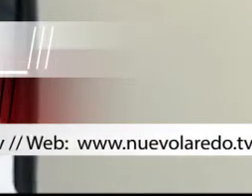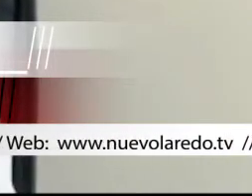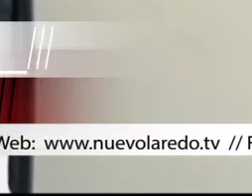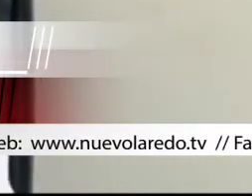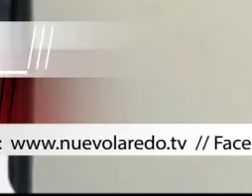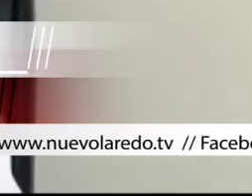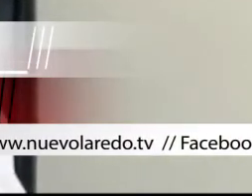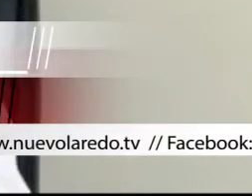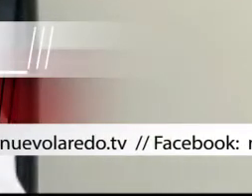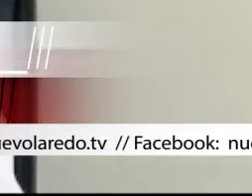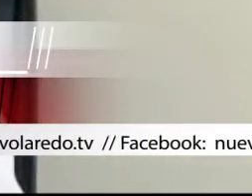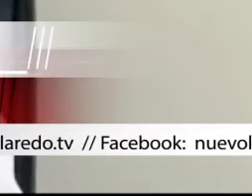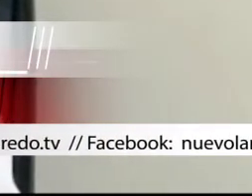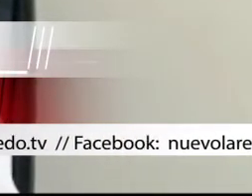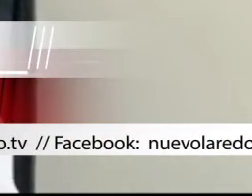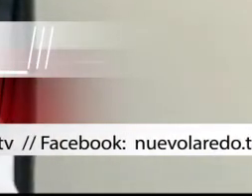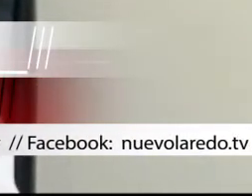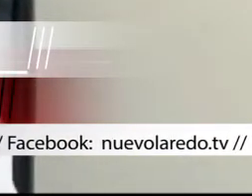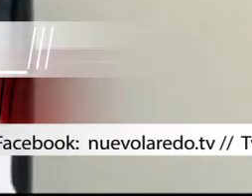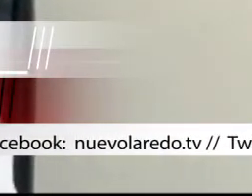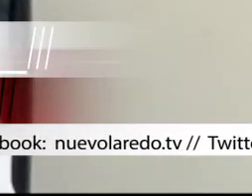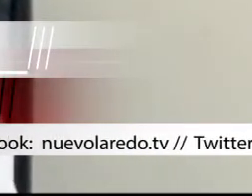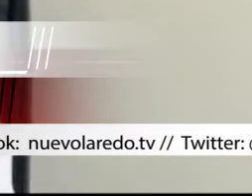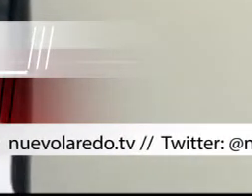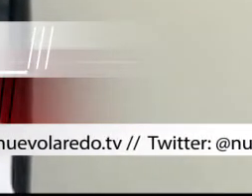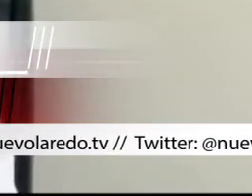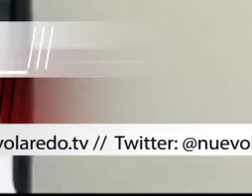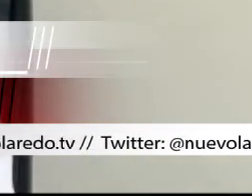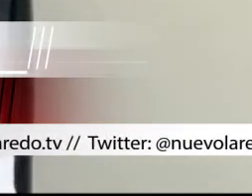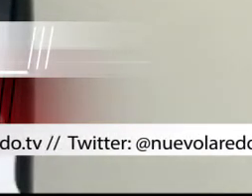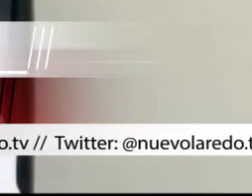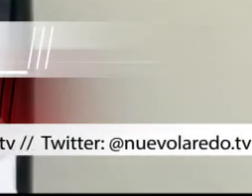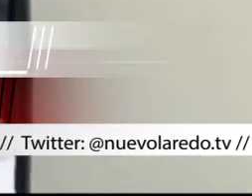comunicarse con el maestro para preguntar si hay algunas dudas o algunas tareas.